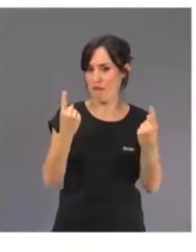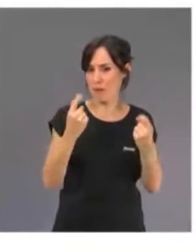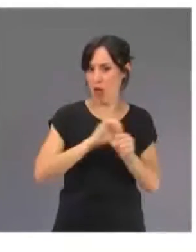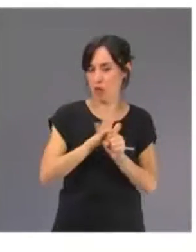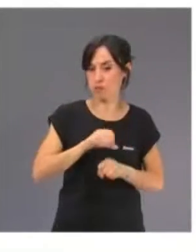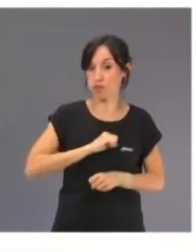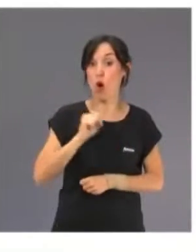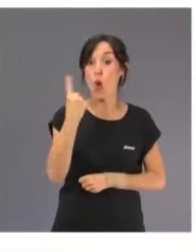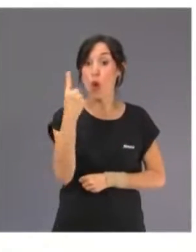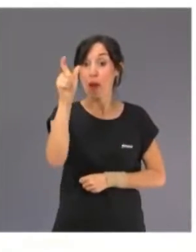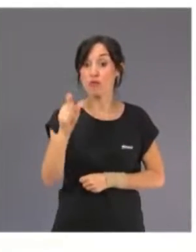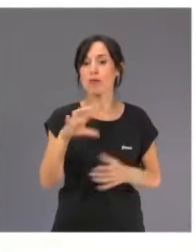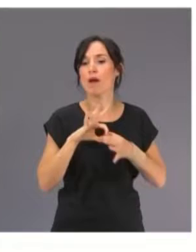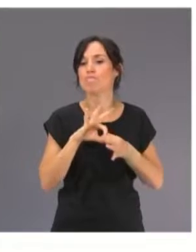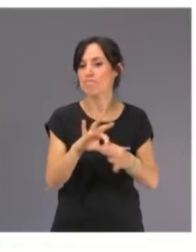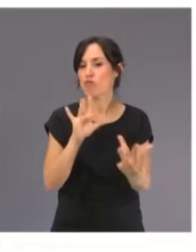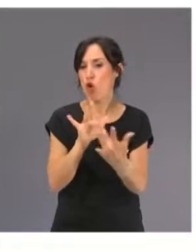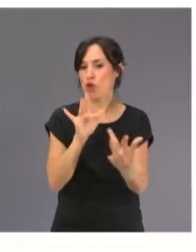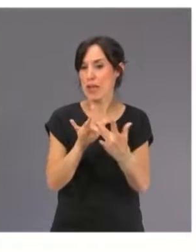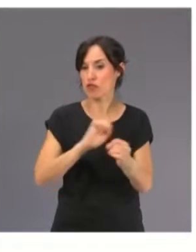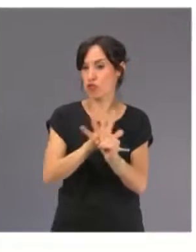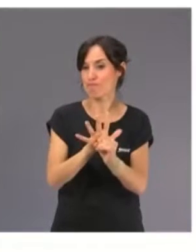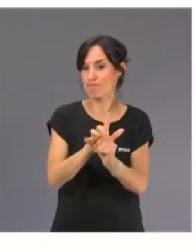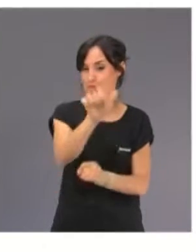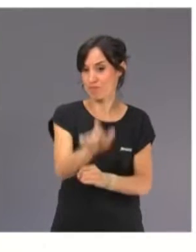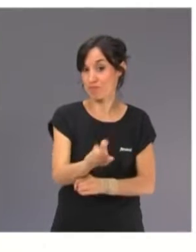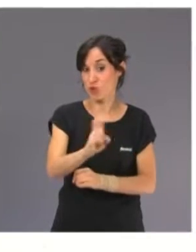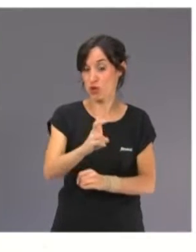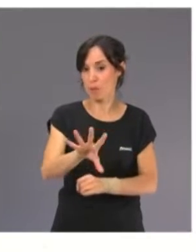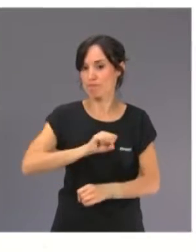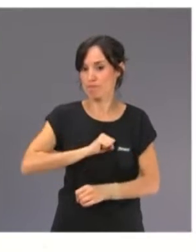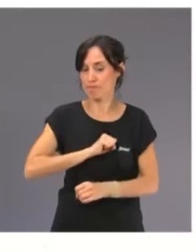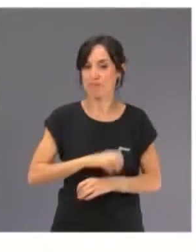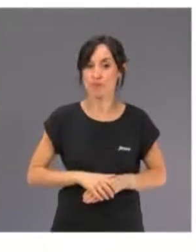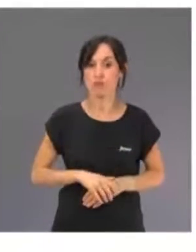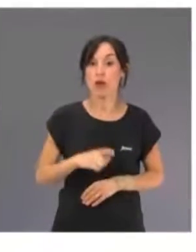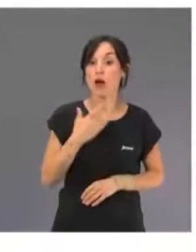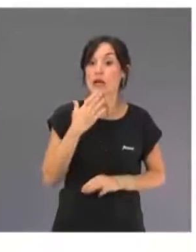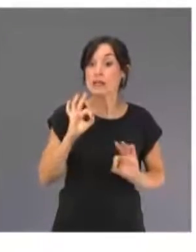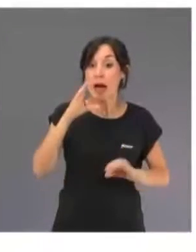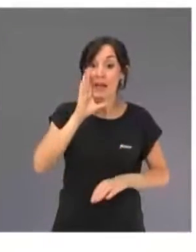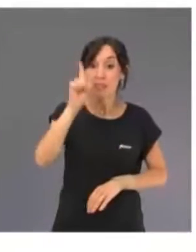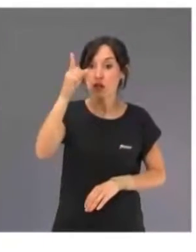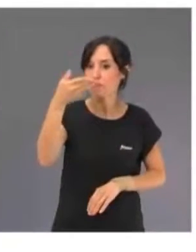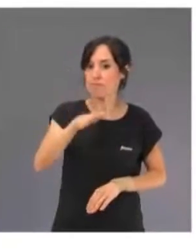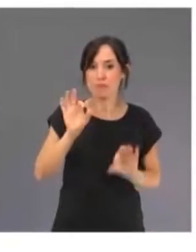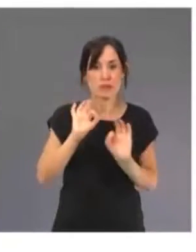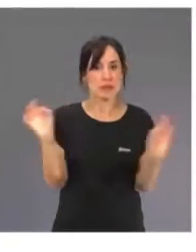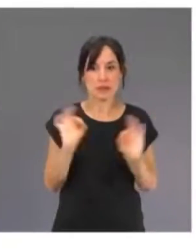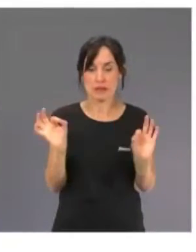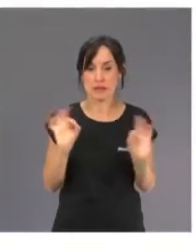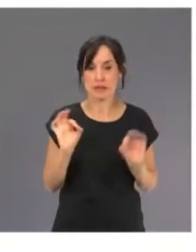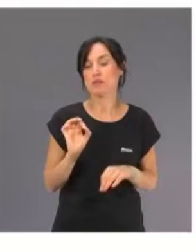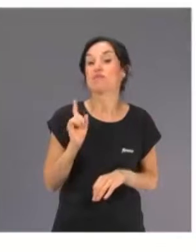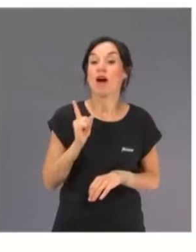con vínculo epidemiológico. No se ha producido ningún fallecimiento en la provincia de Castellón.